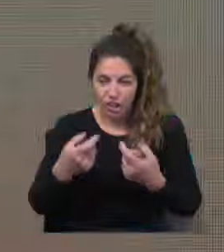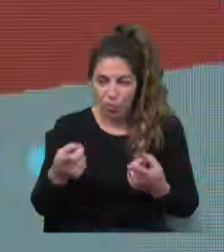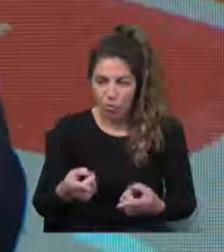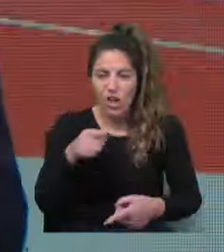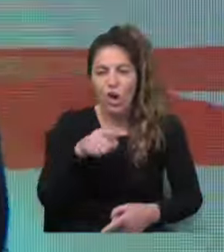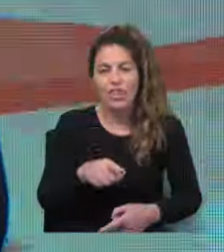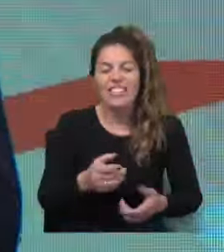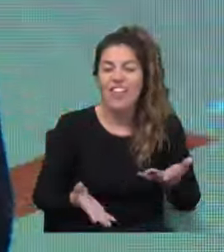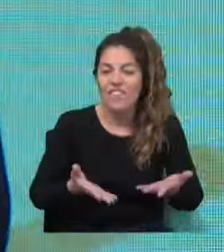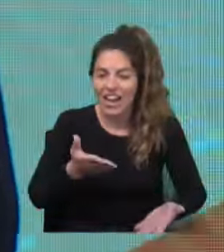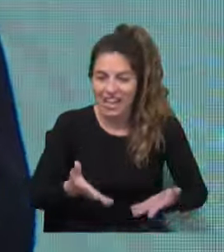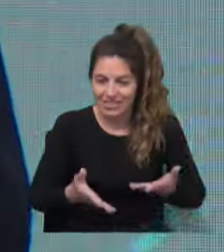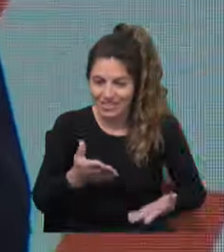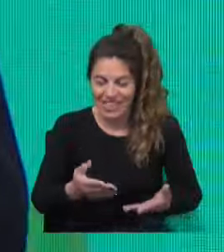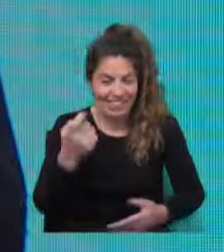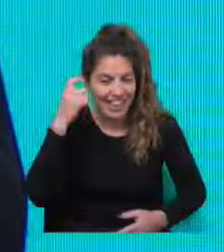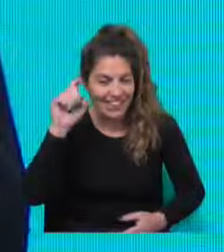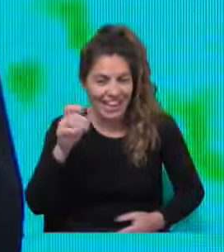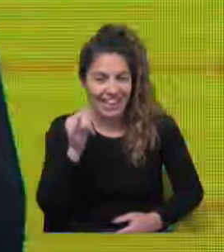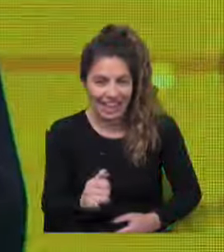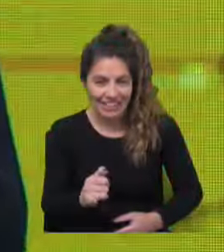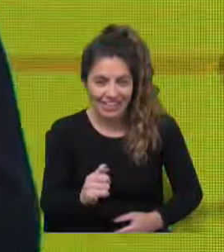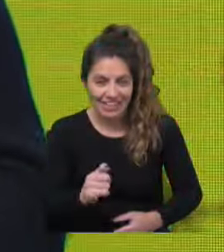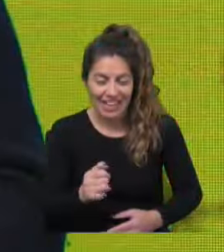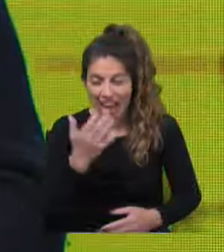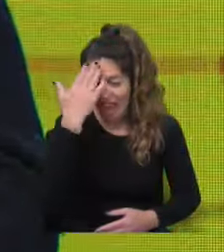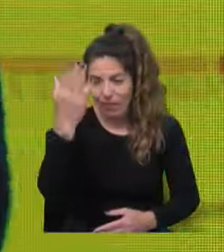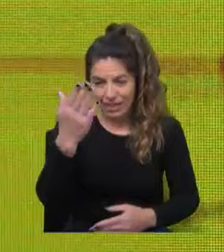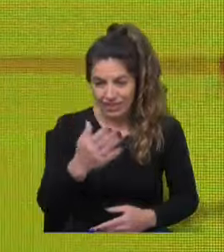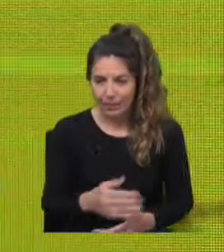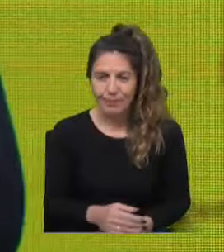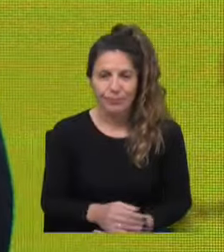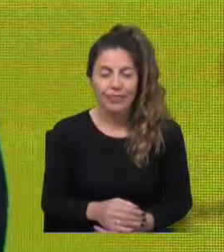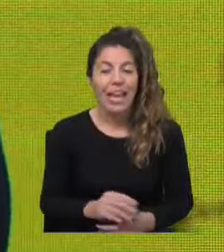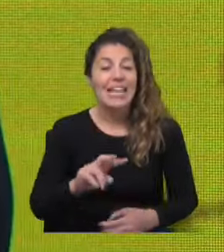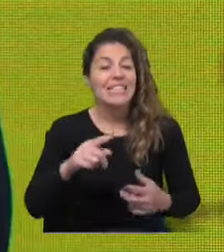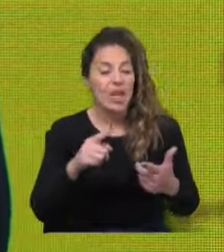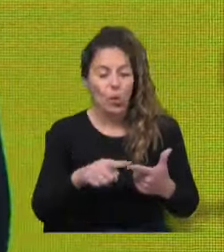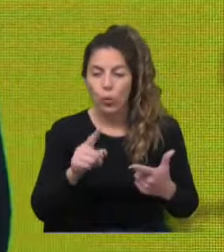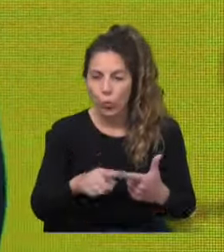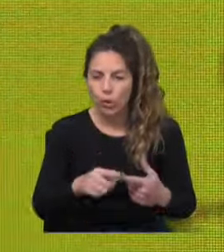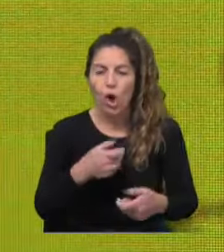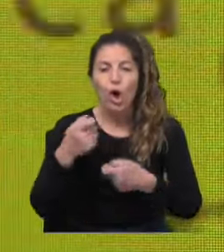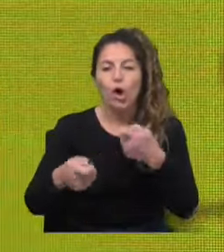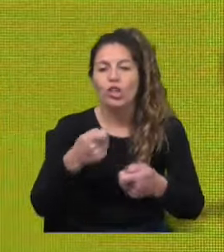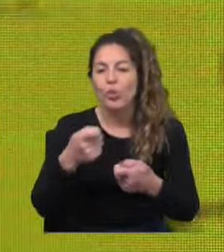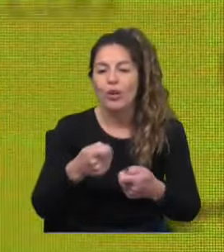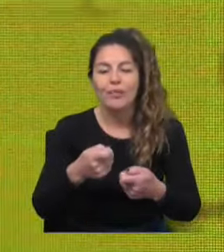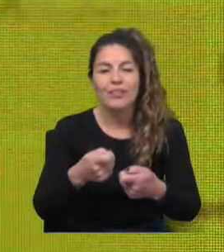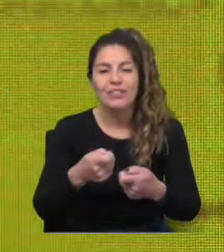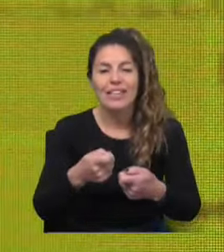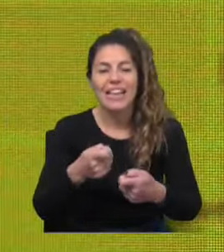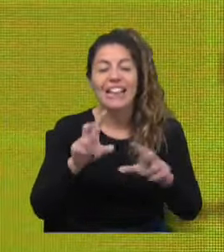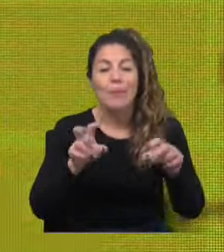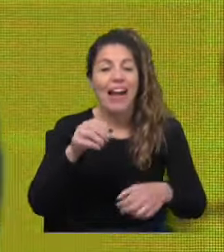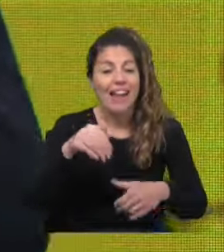ese balance de ideas que es el Frente Amplio. En segundo lugar, contribuimos en el terreno